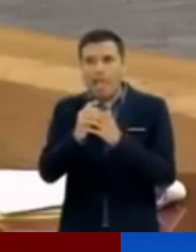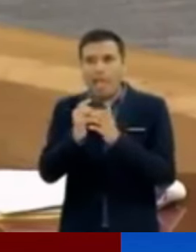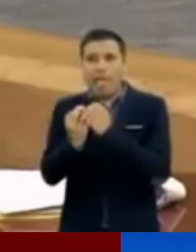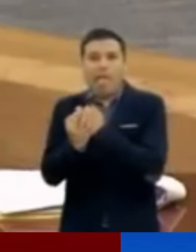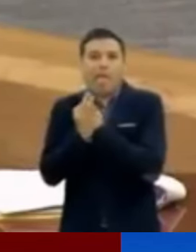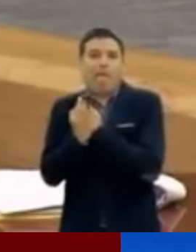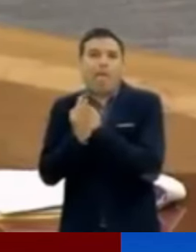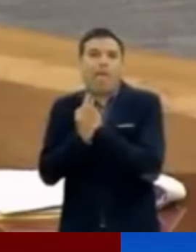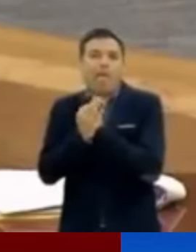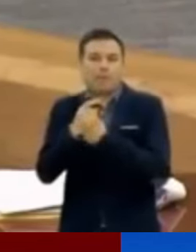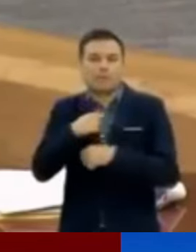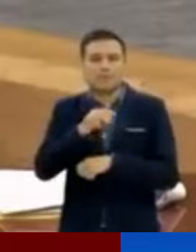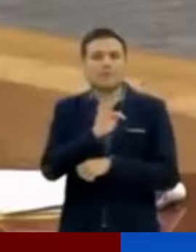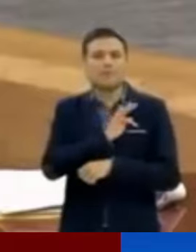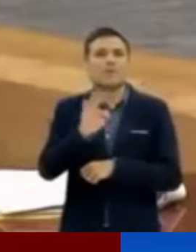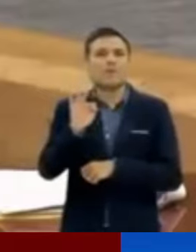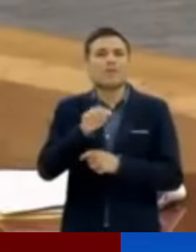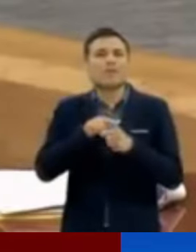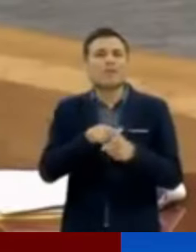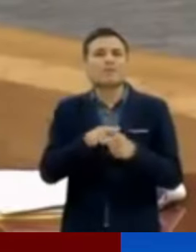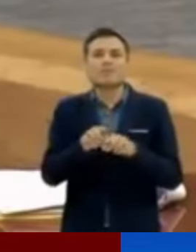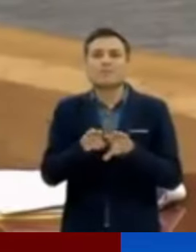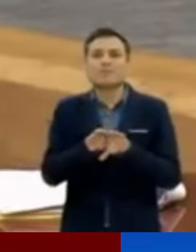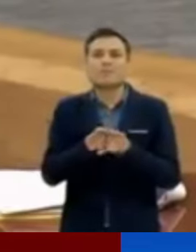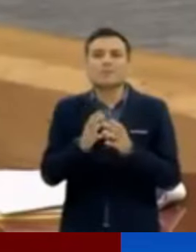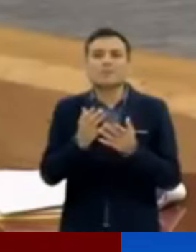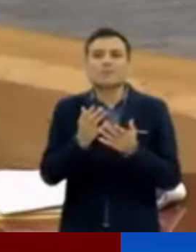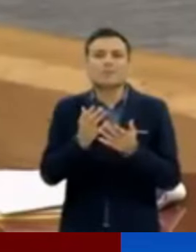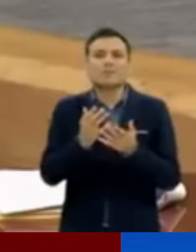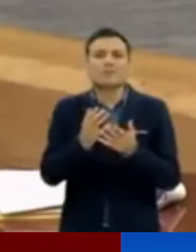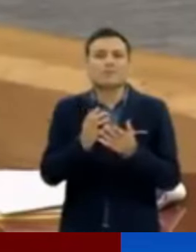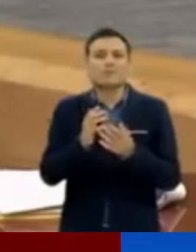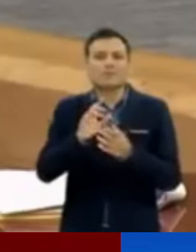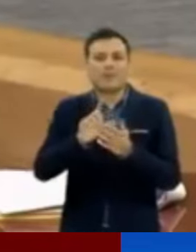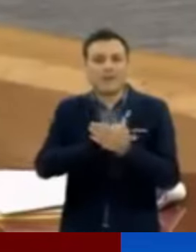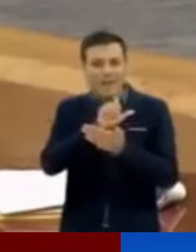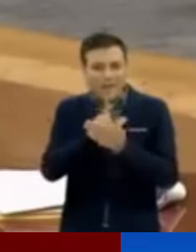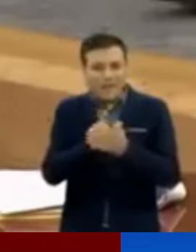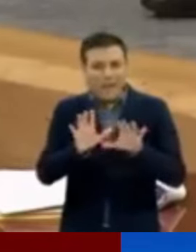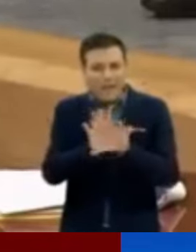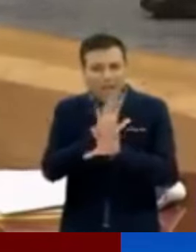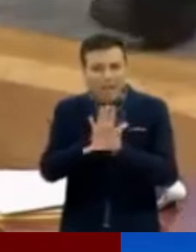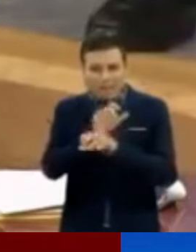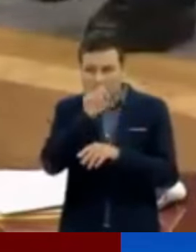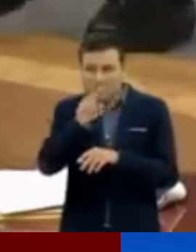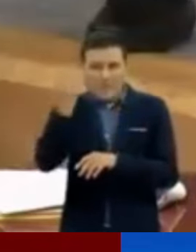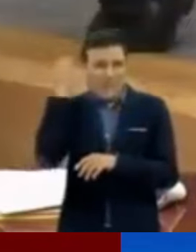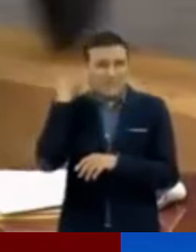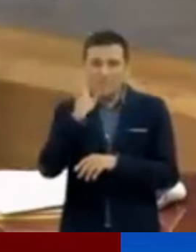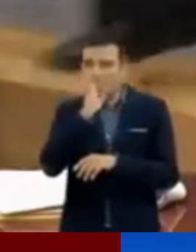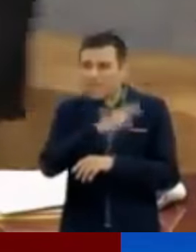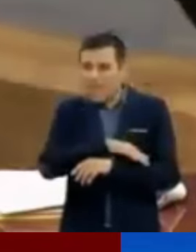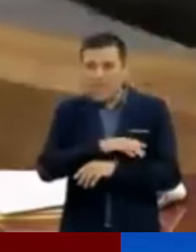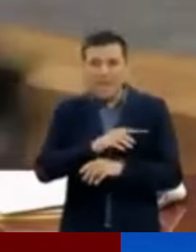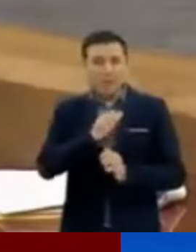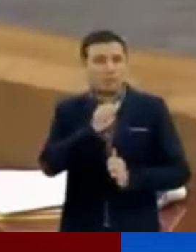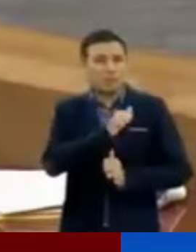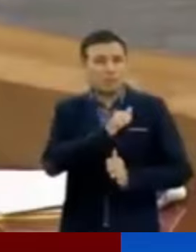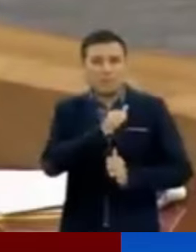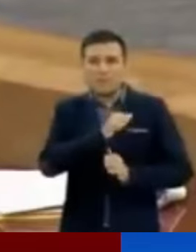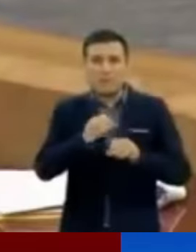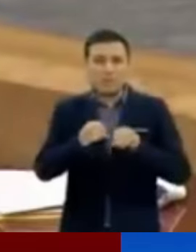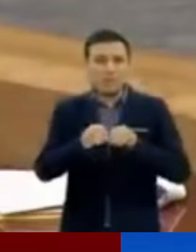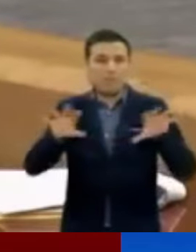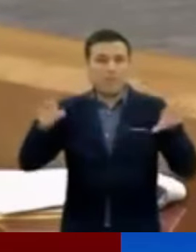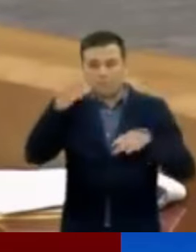una supermayoría que les ha permitido los peores retrocesos en este país en materia de militarización, de justicia